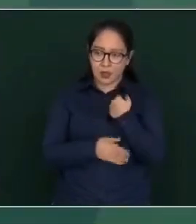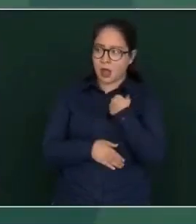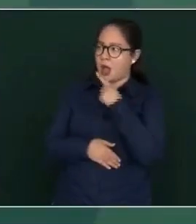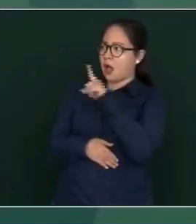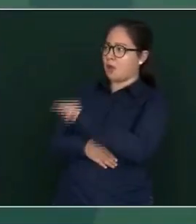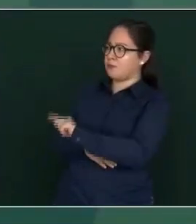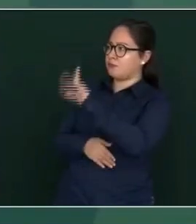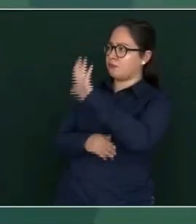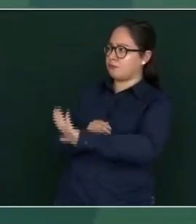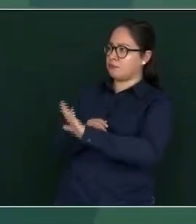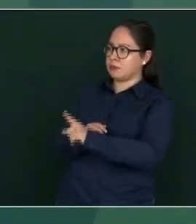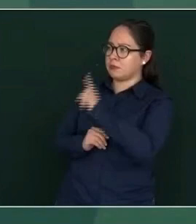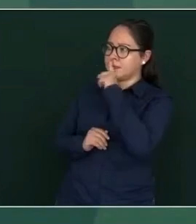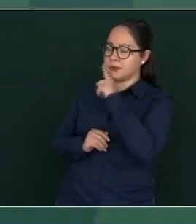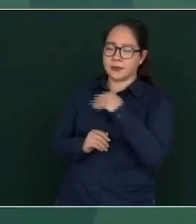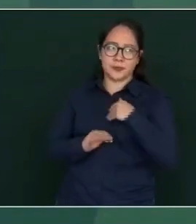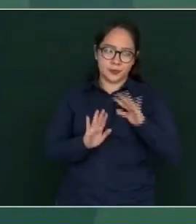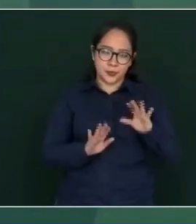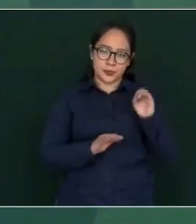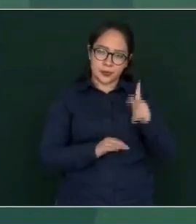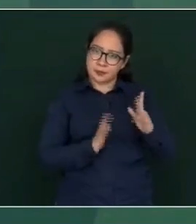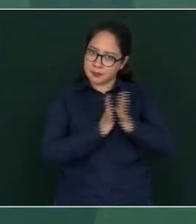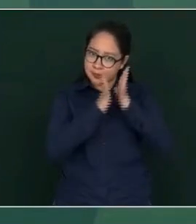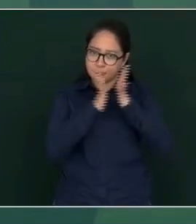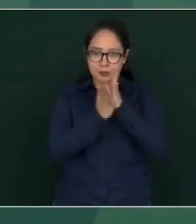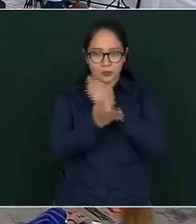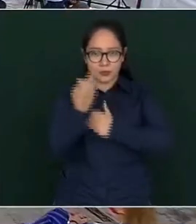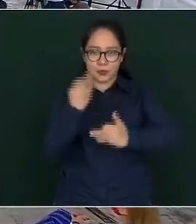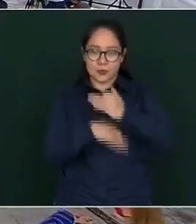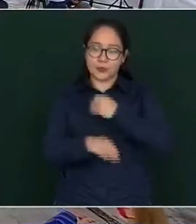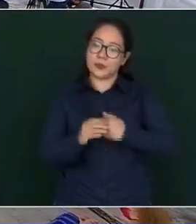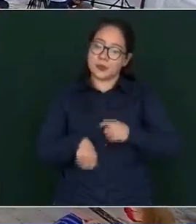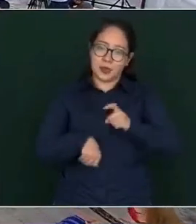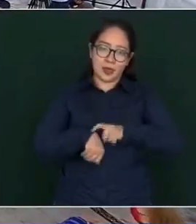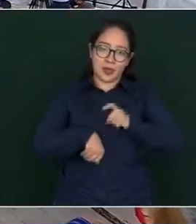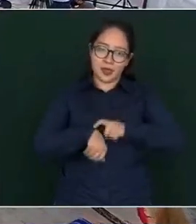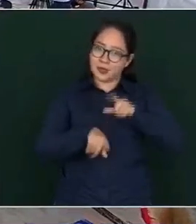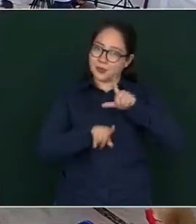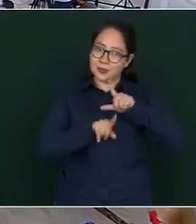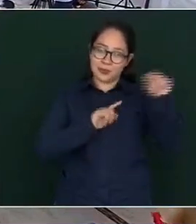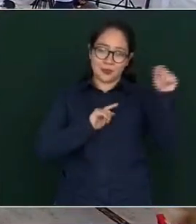hay que participar todos. Bueno, ya nos vamos a las picadas.